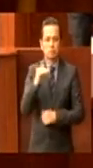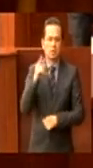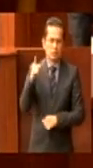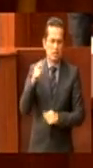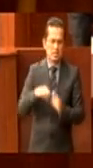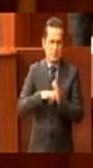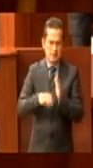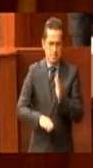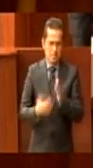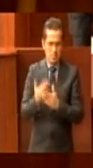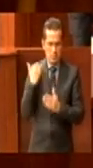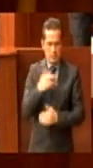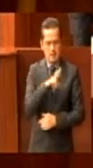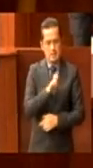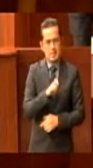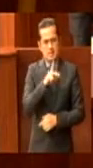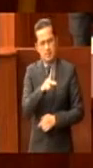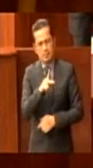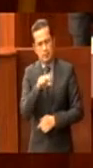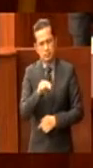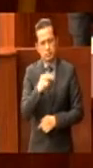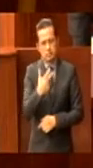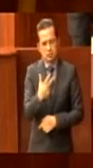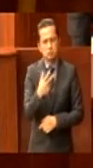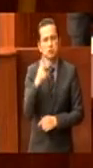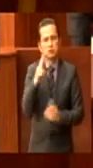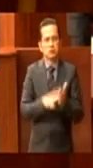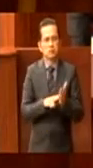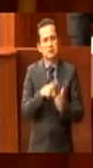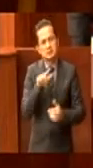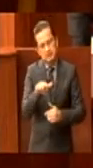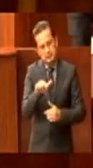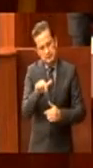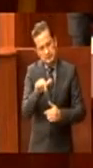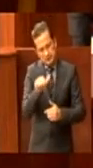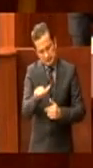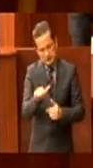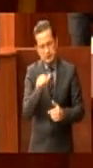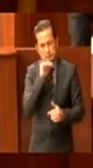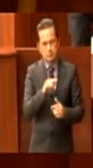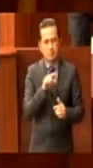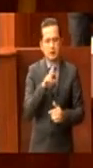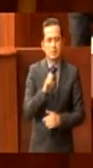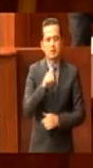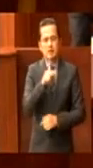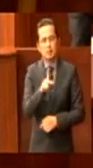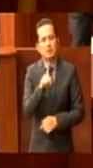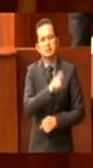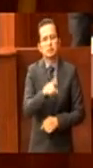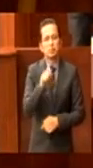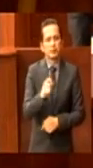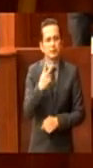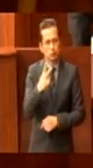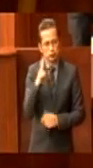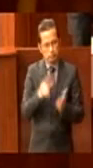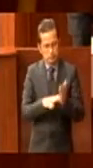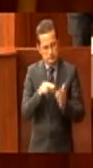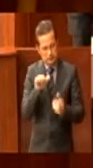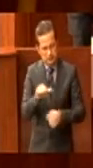son el rey 88 del 2016 y rep 122 2016